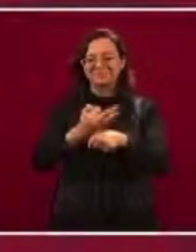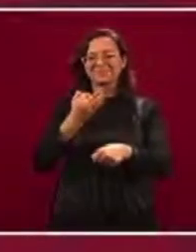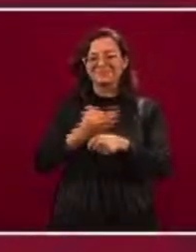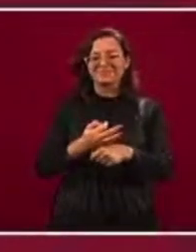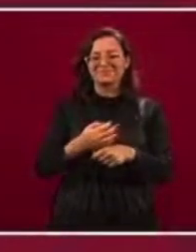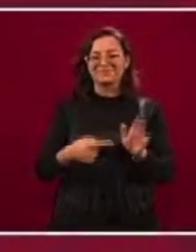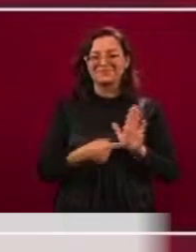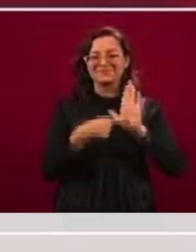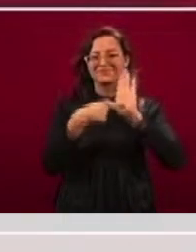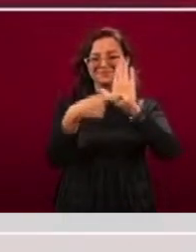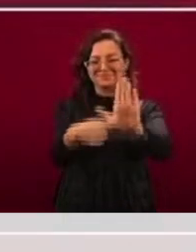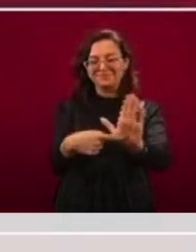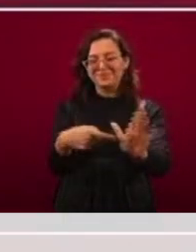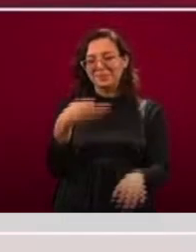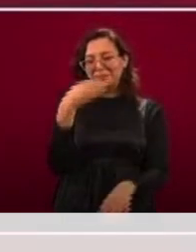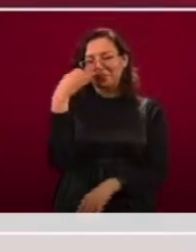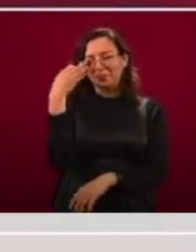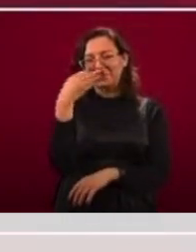Miren el trébol.